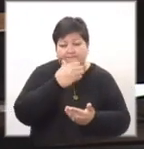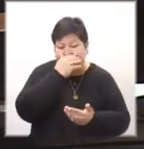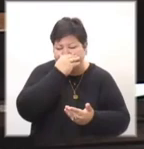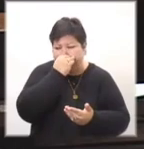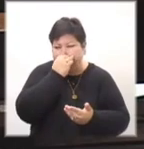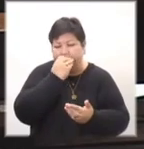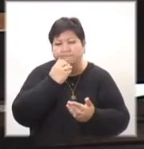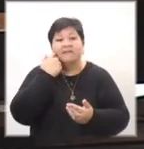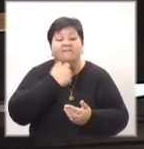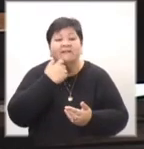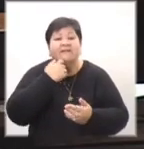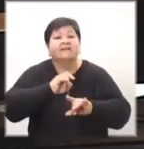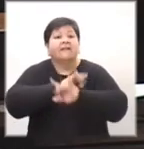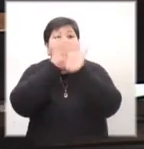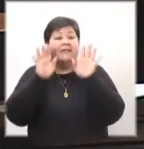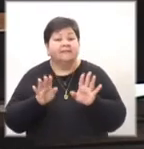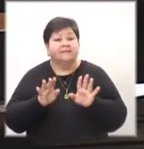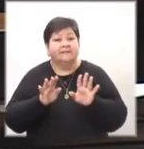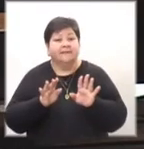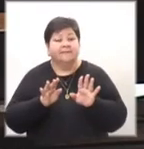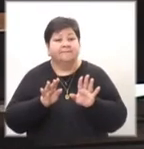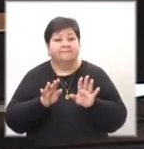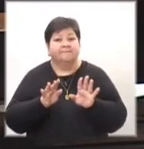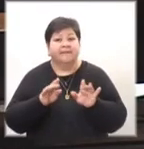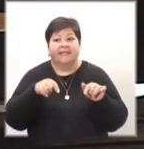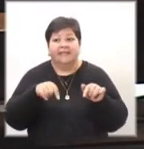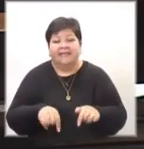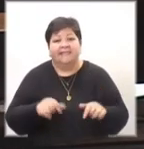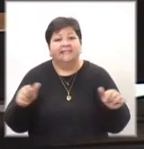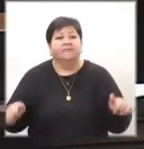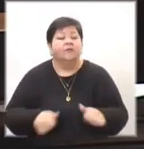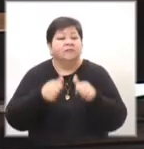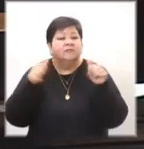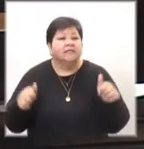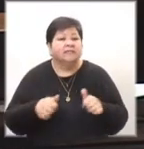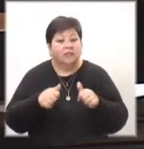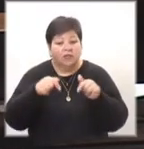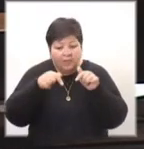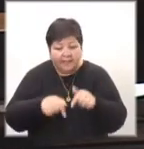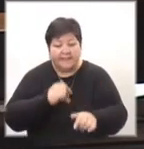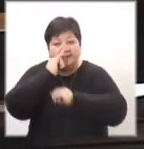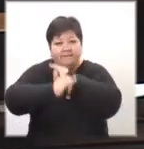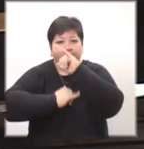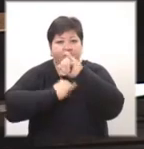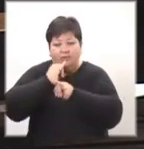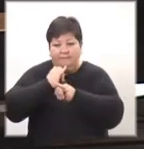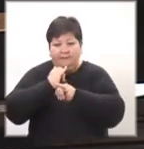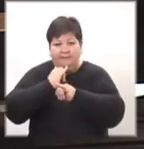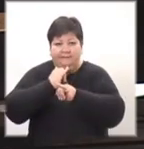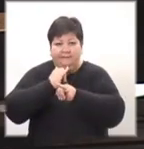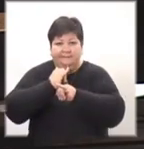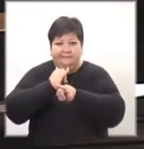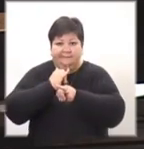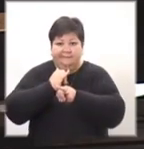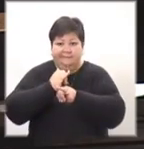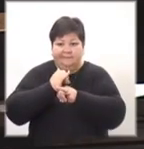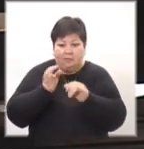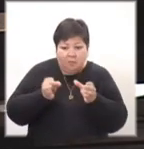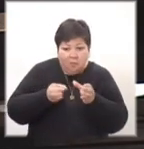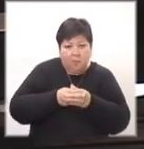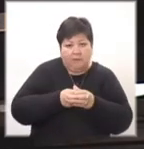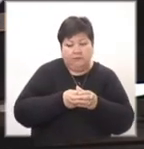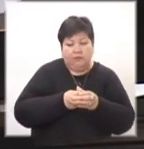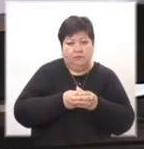de transparencia nos lleva a que estamos realizando este informe en minoría al Parlamento y a la sociedad